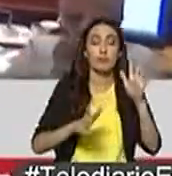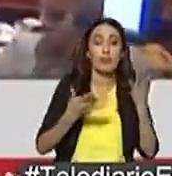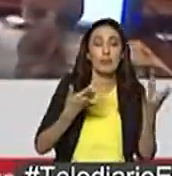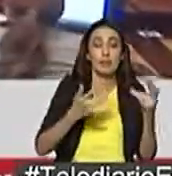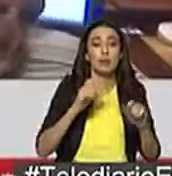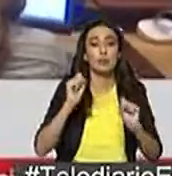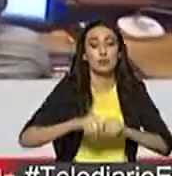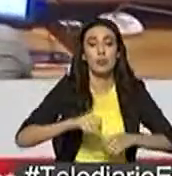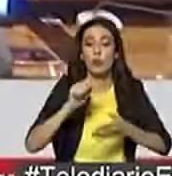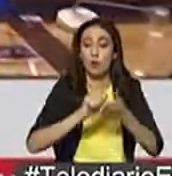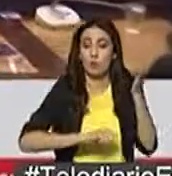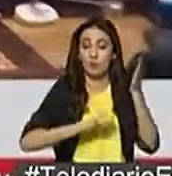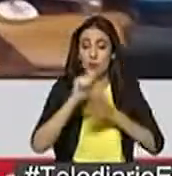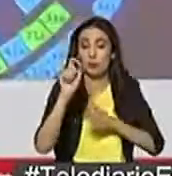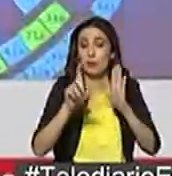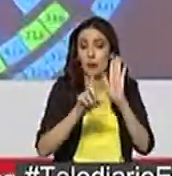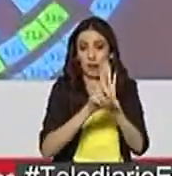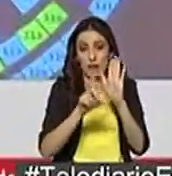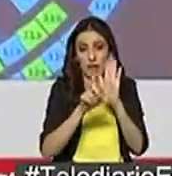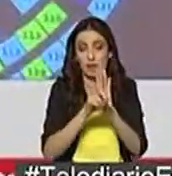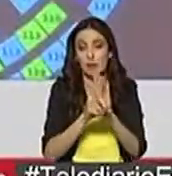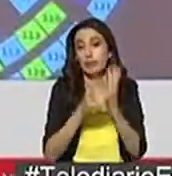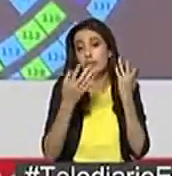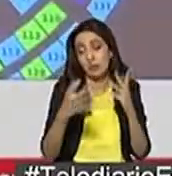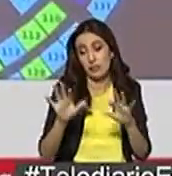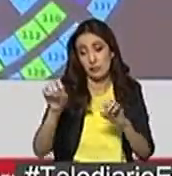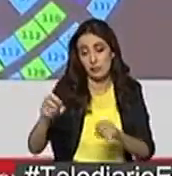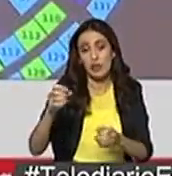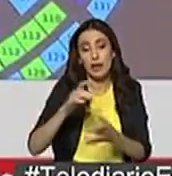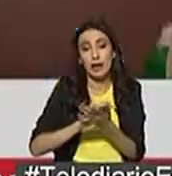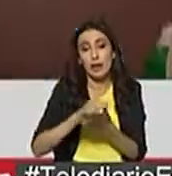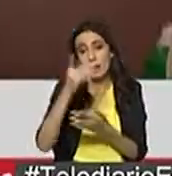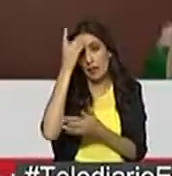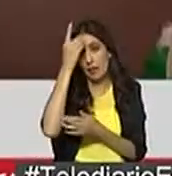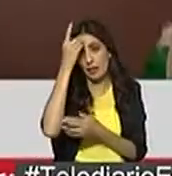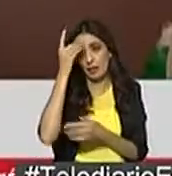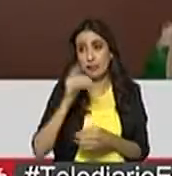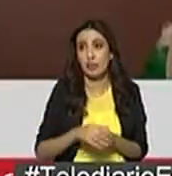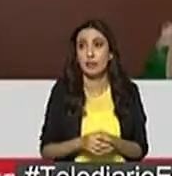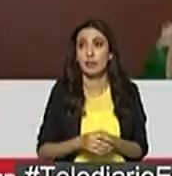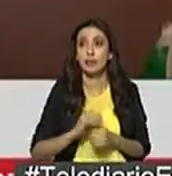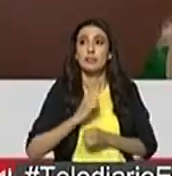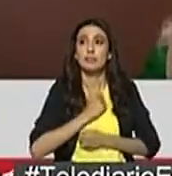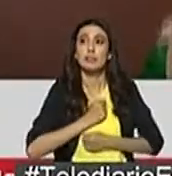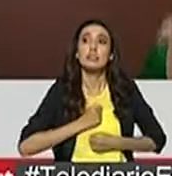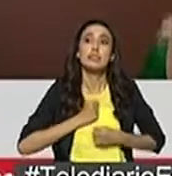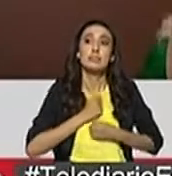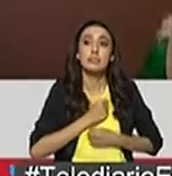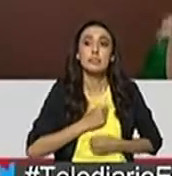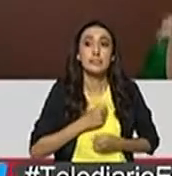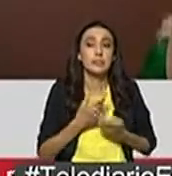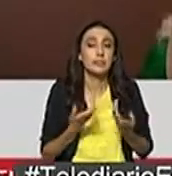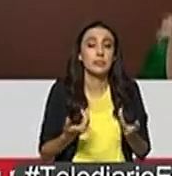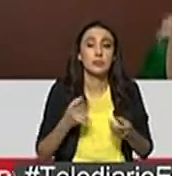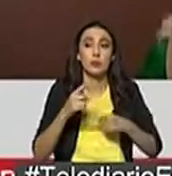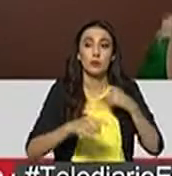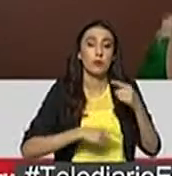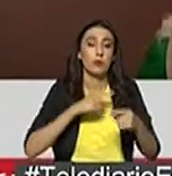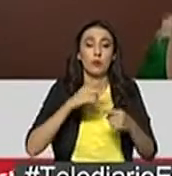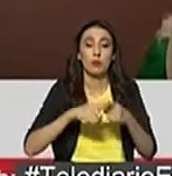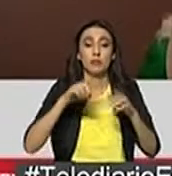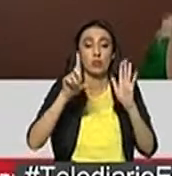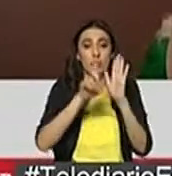en que se apruebe la ley de crecimiento económico y con ello la remisión de multas. Decepcionante lo que pasó ayer. Al no acceder a esta